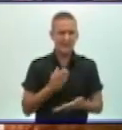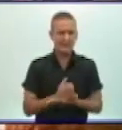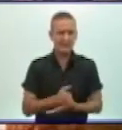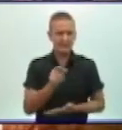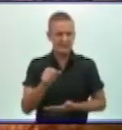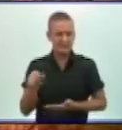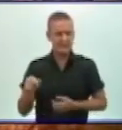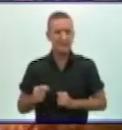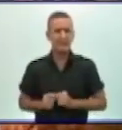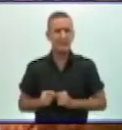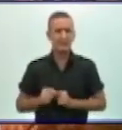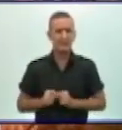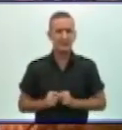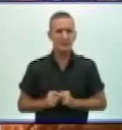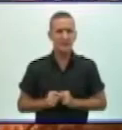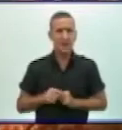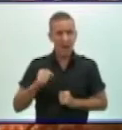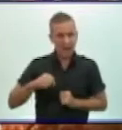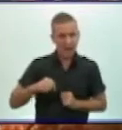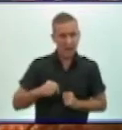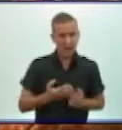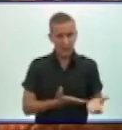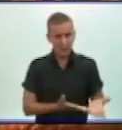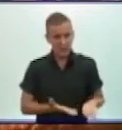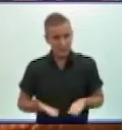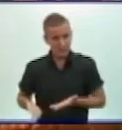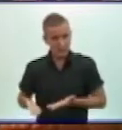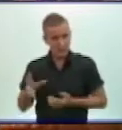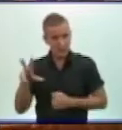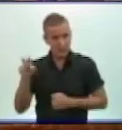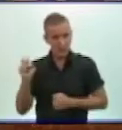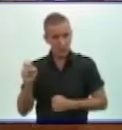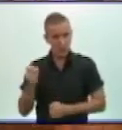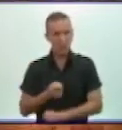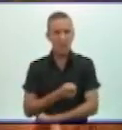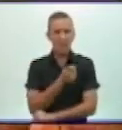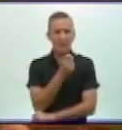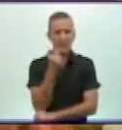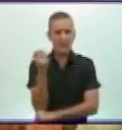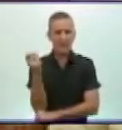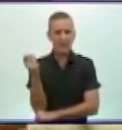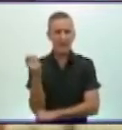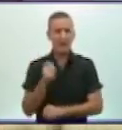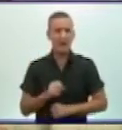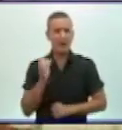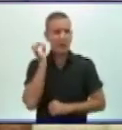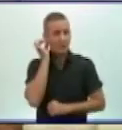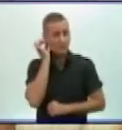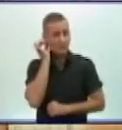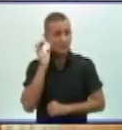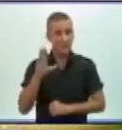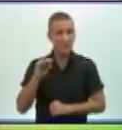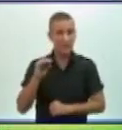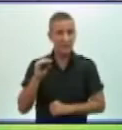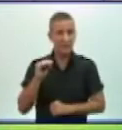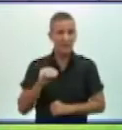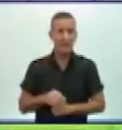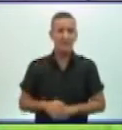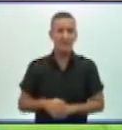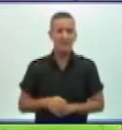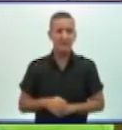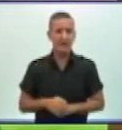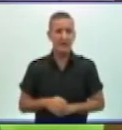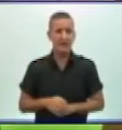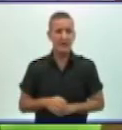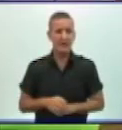ahora tenemos el placer de recibir nuevamente en este espacio a la profesora Araíz González, quien nos estará hablando sobre Julio Antonio Mella, la figura